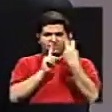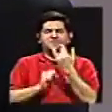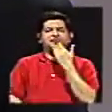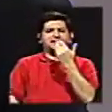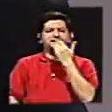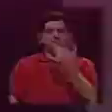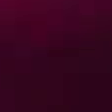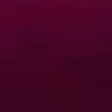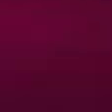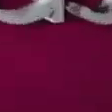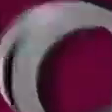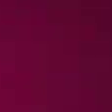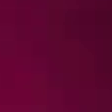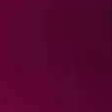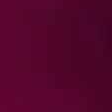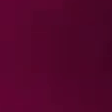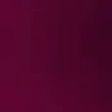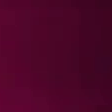Gracias.